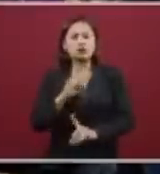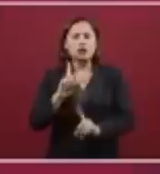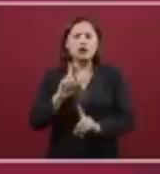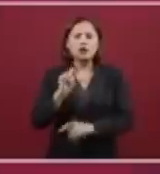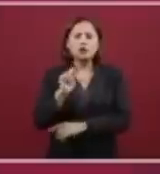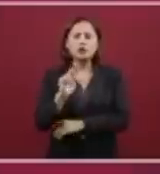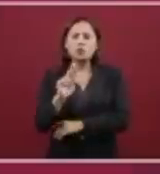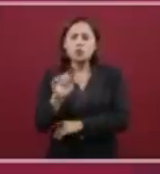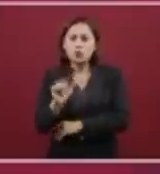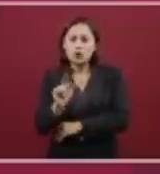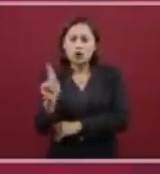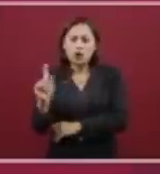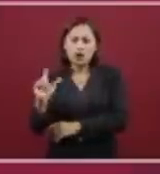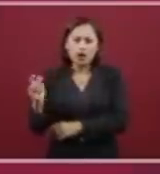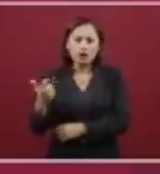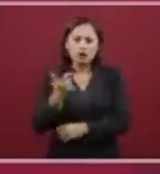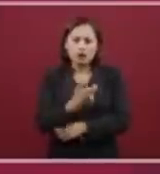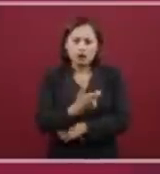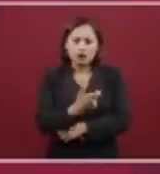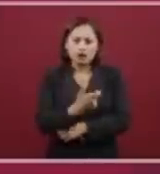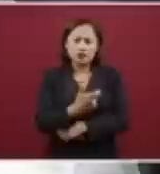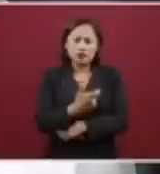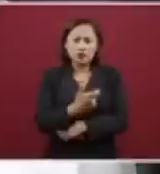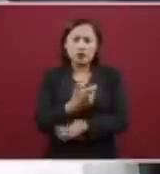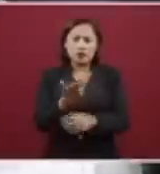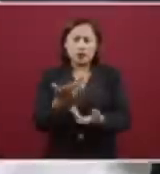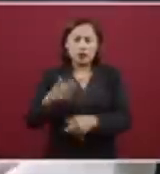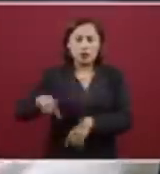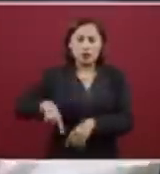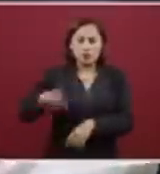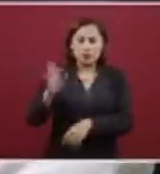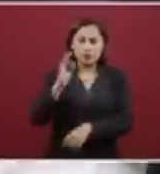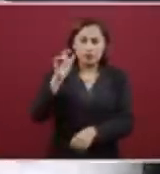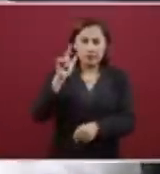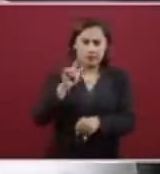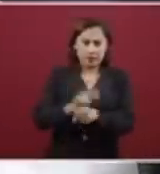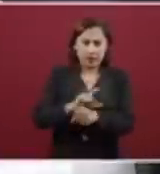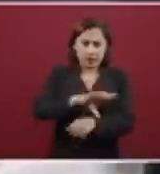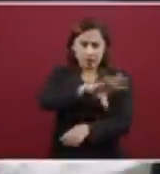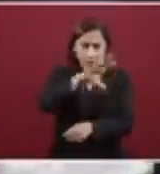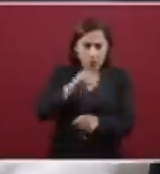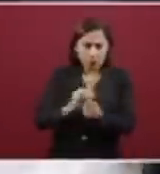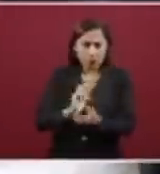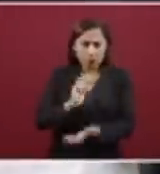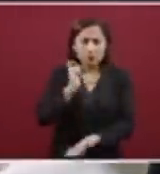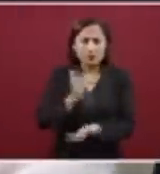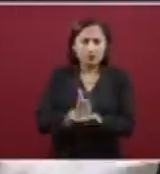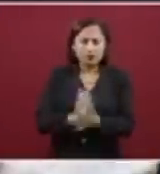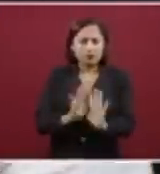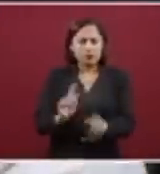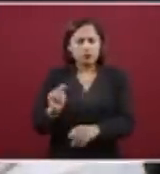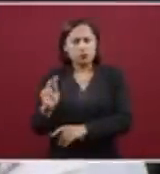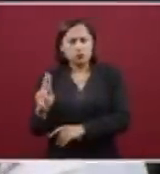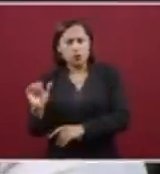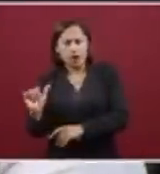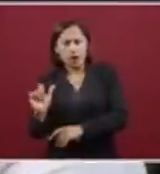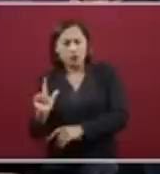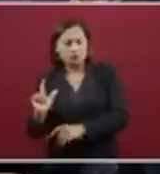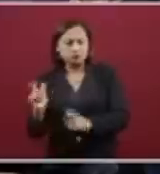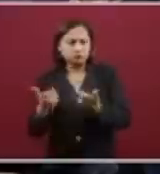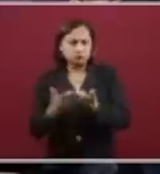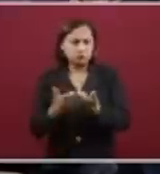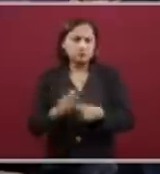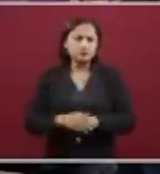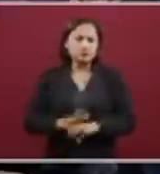iba a ser por parte de recursos fiscales o una erogación del gobierno federal es lo que pregunto si estas cifras como están